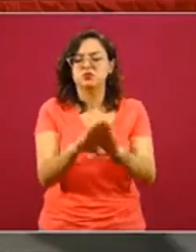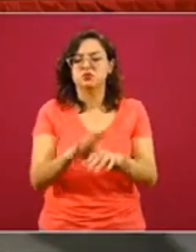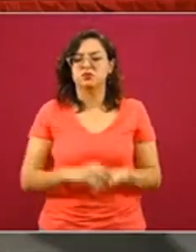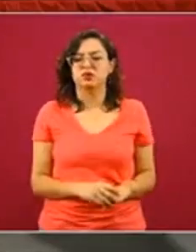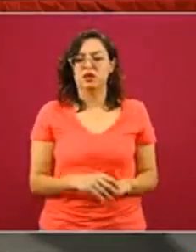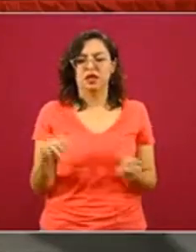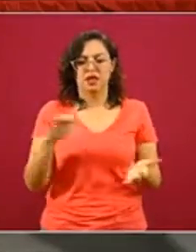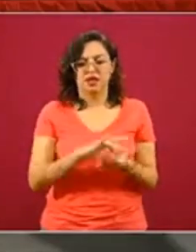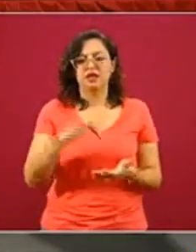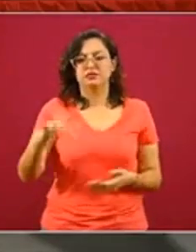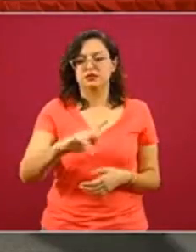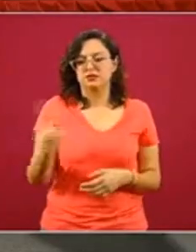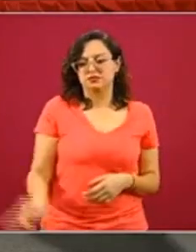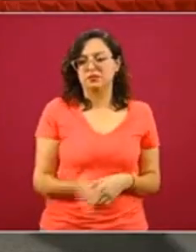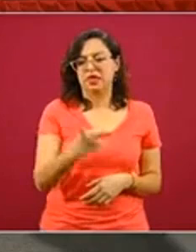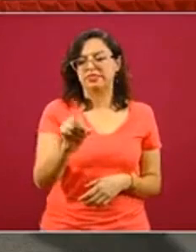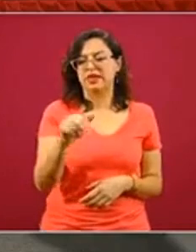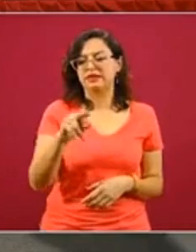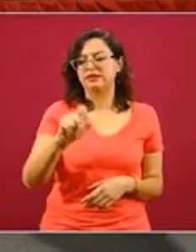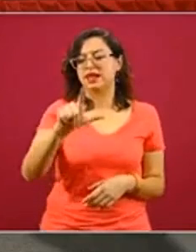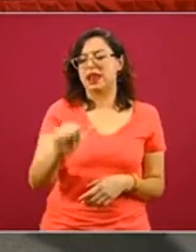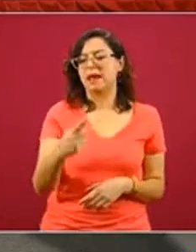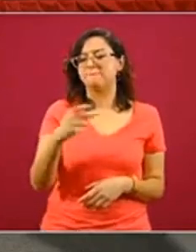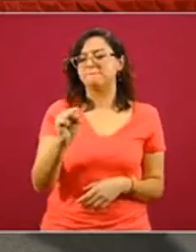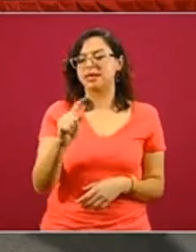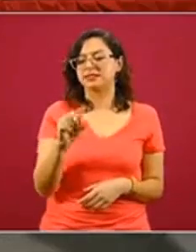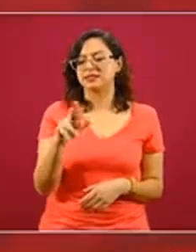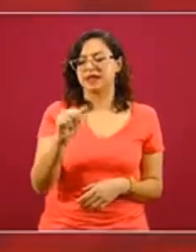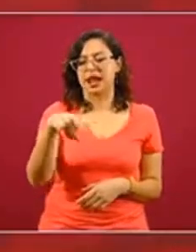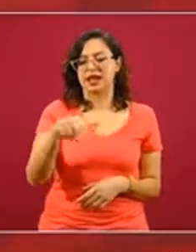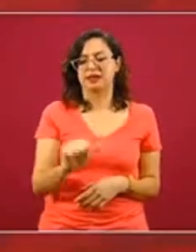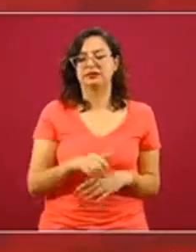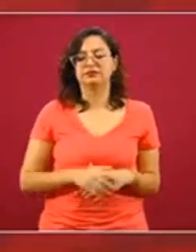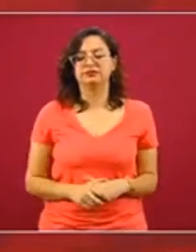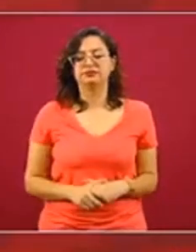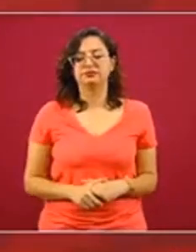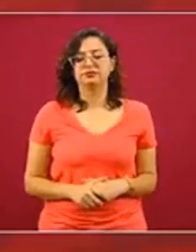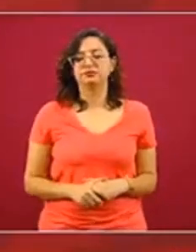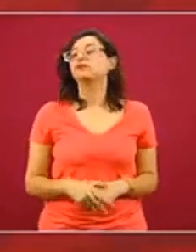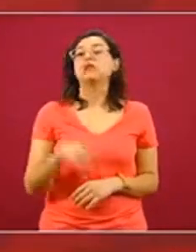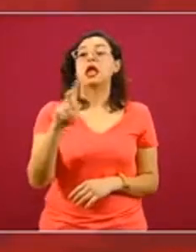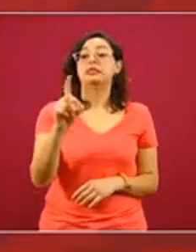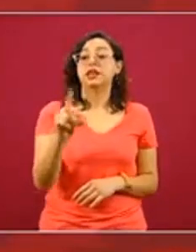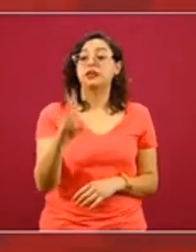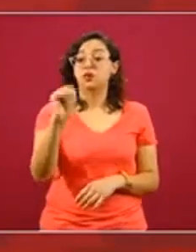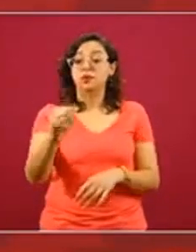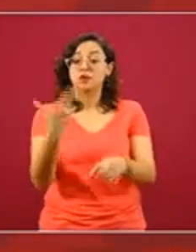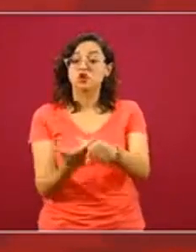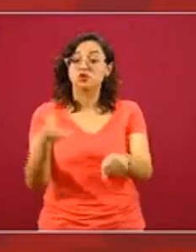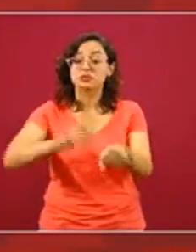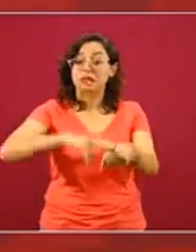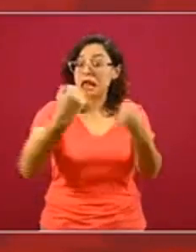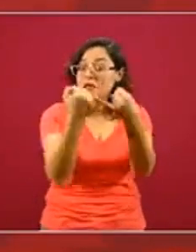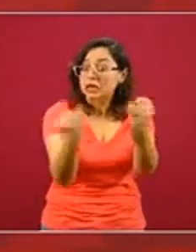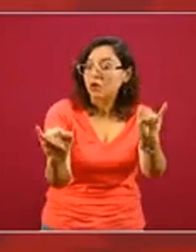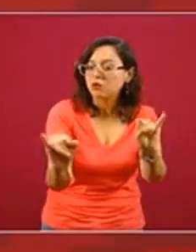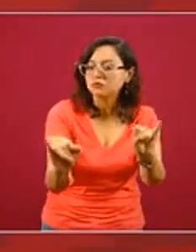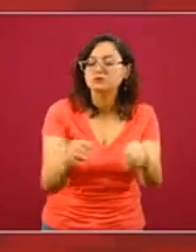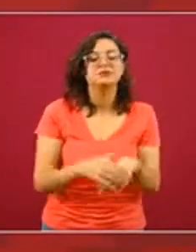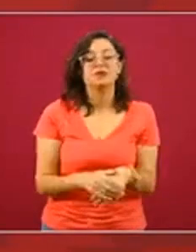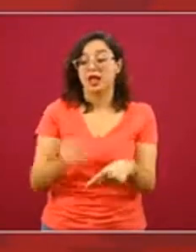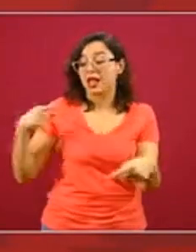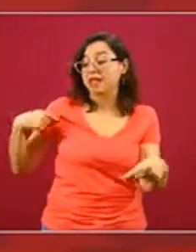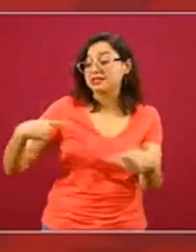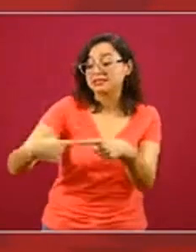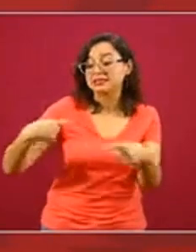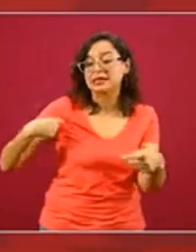Daniela Pastrana, de pie de página. Solo para precisar, no es que 39 se van a inaugurar, me referí en esta semana